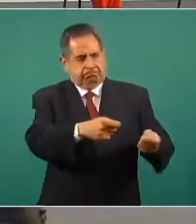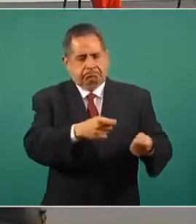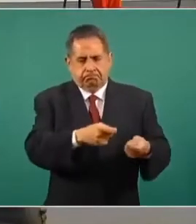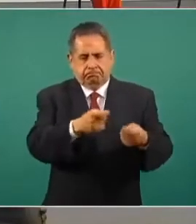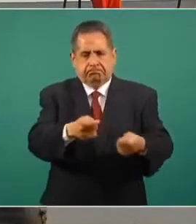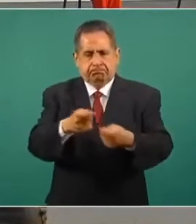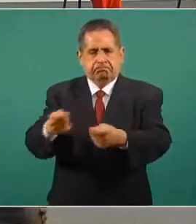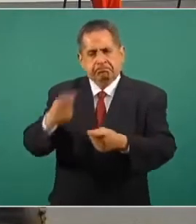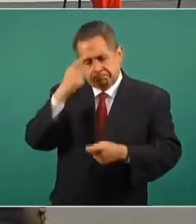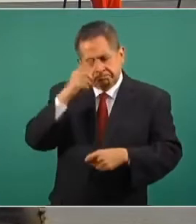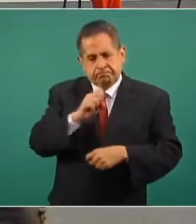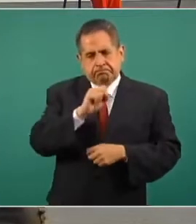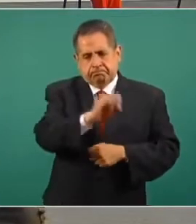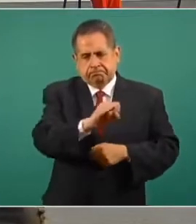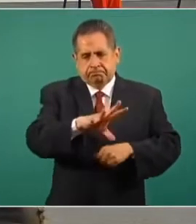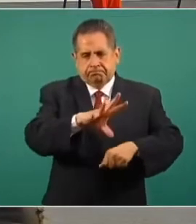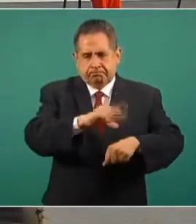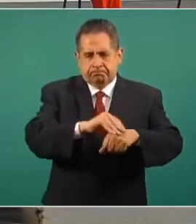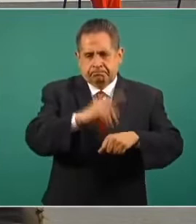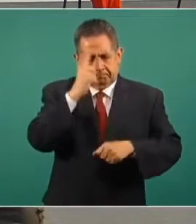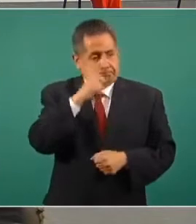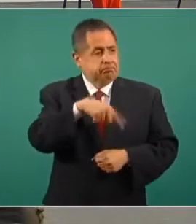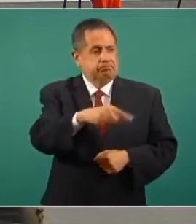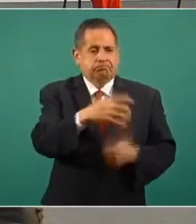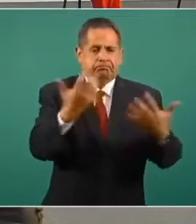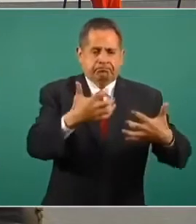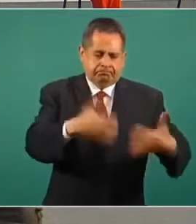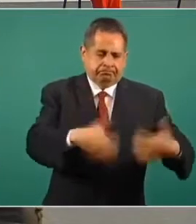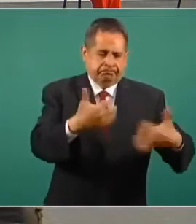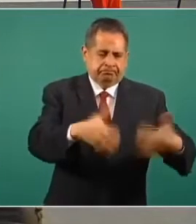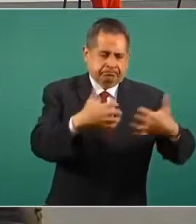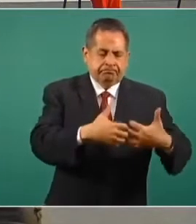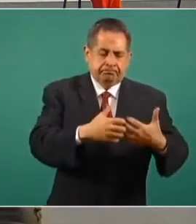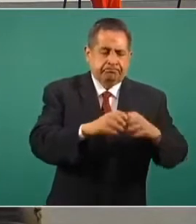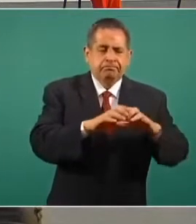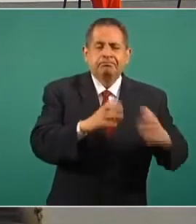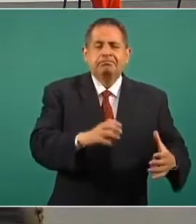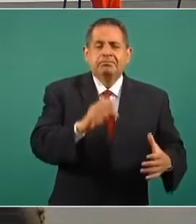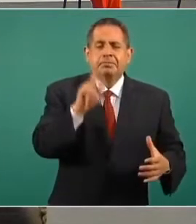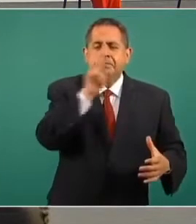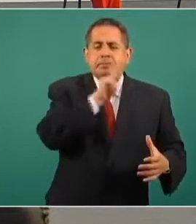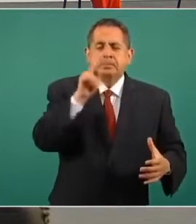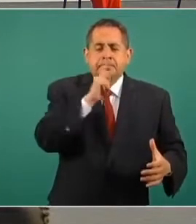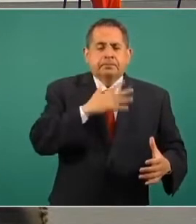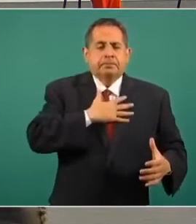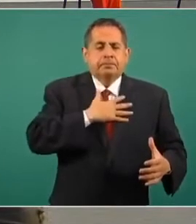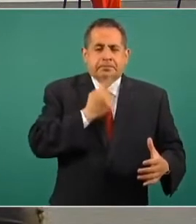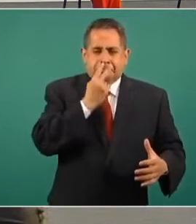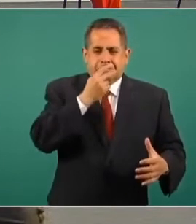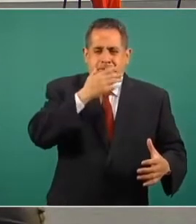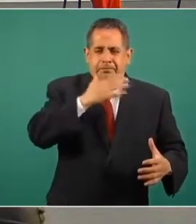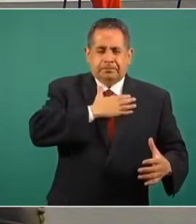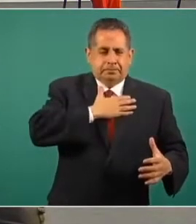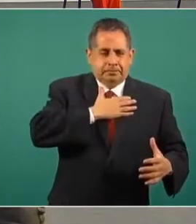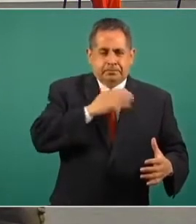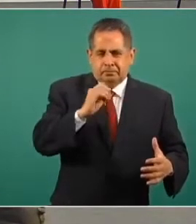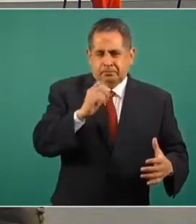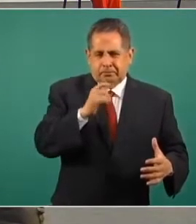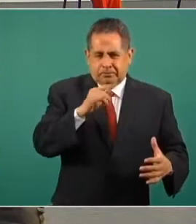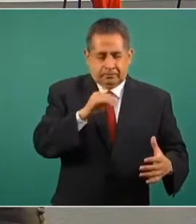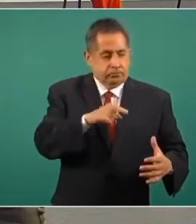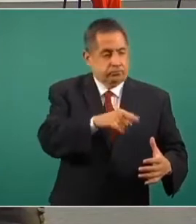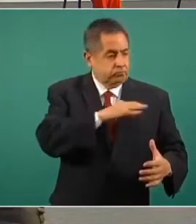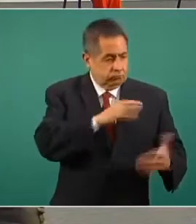registro sanitario que se requiere para la producción y distribución de oxígeno de uso medicinal en un